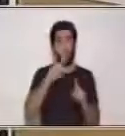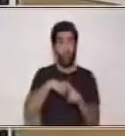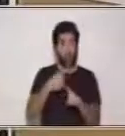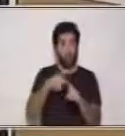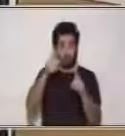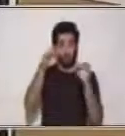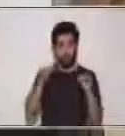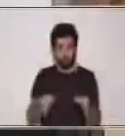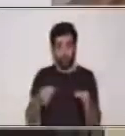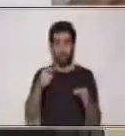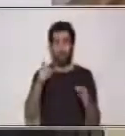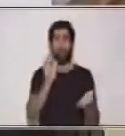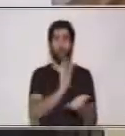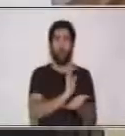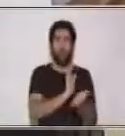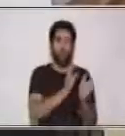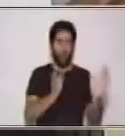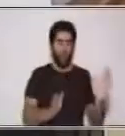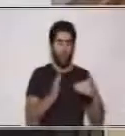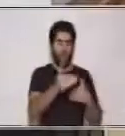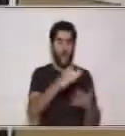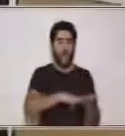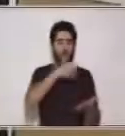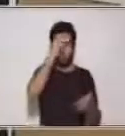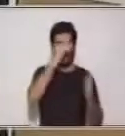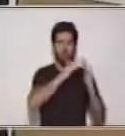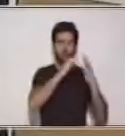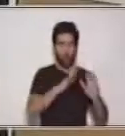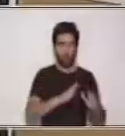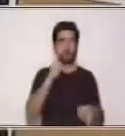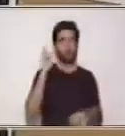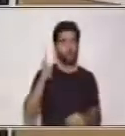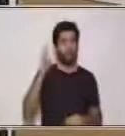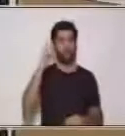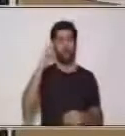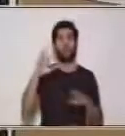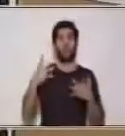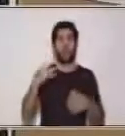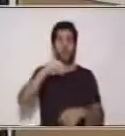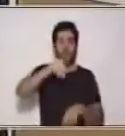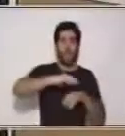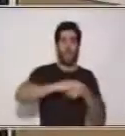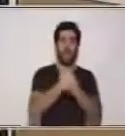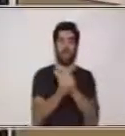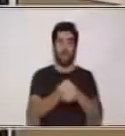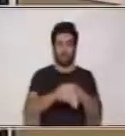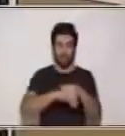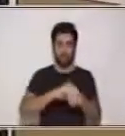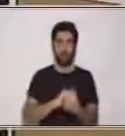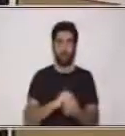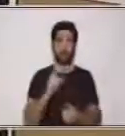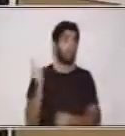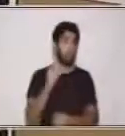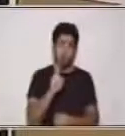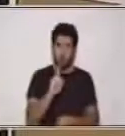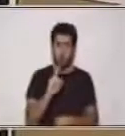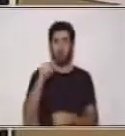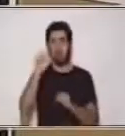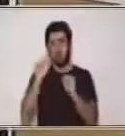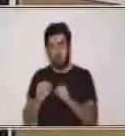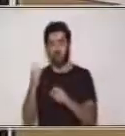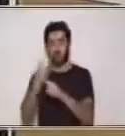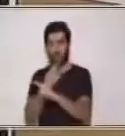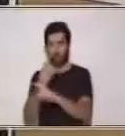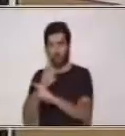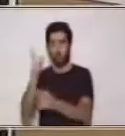Casa. Y te recordamos que te laves las manos constantemente con agua y jabón. Y si no tienes agua y jabón a